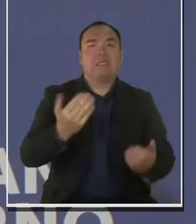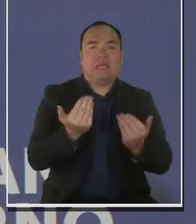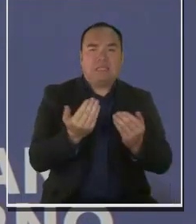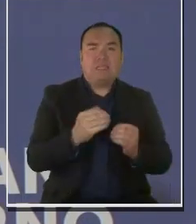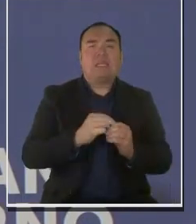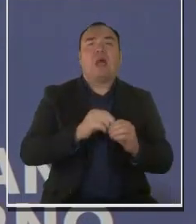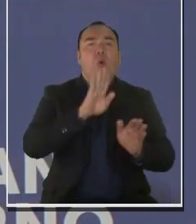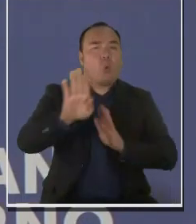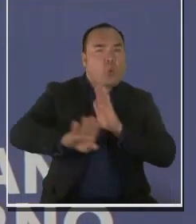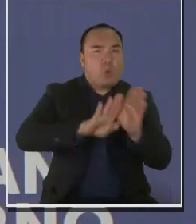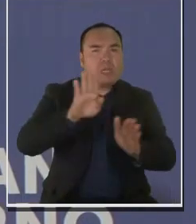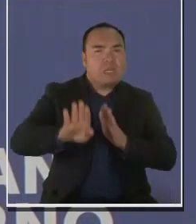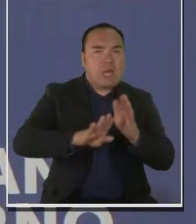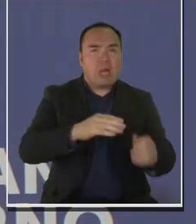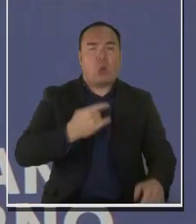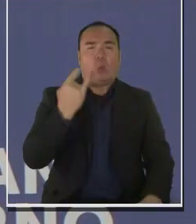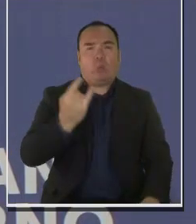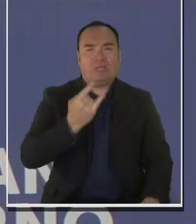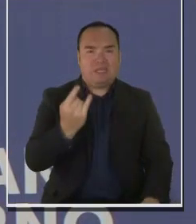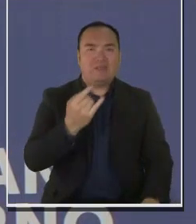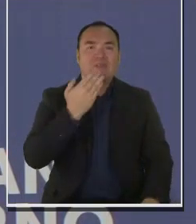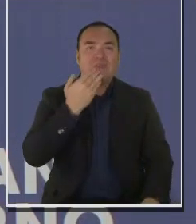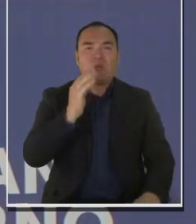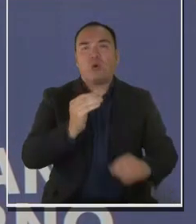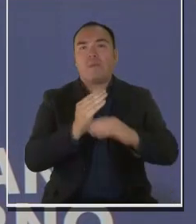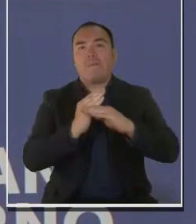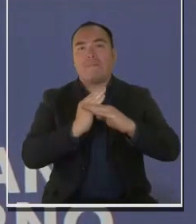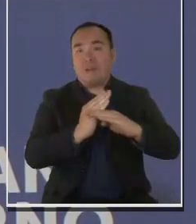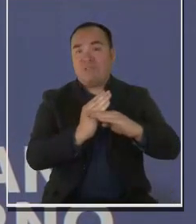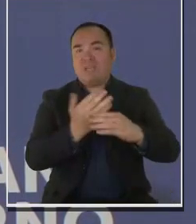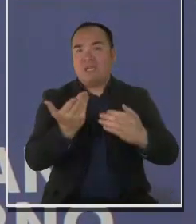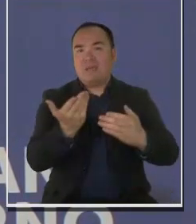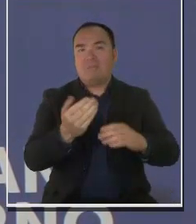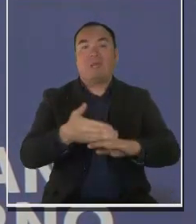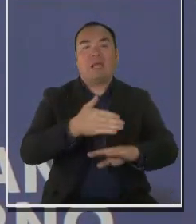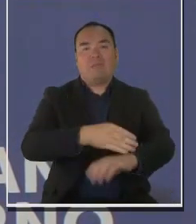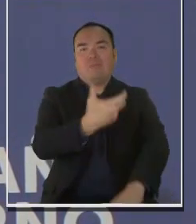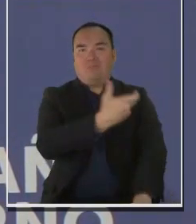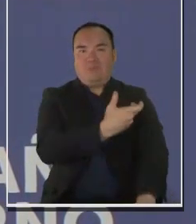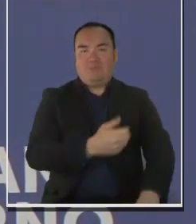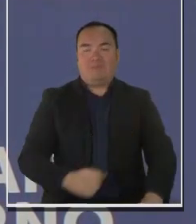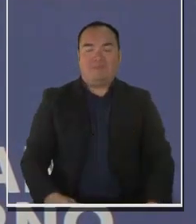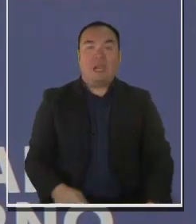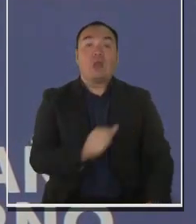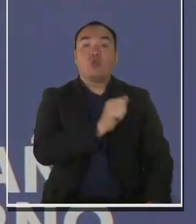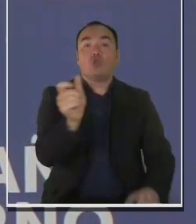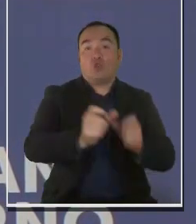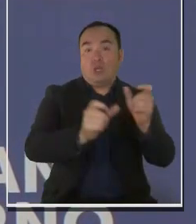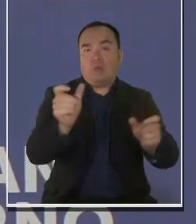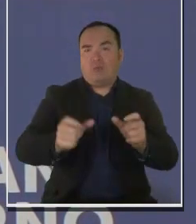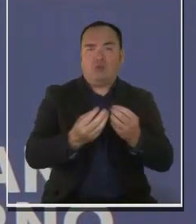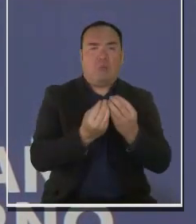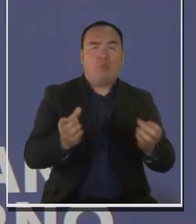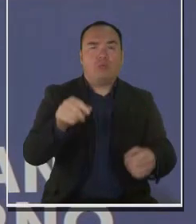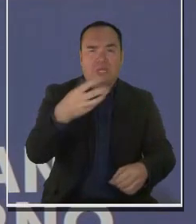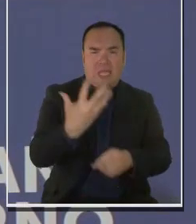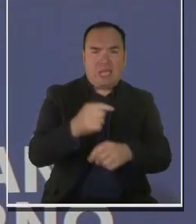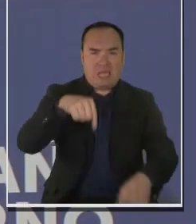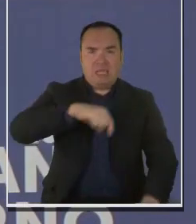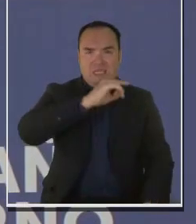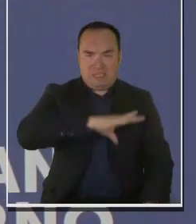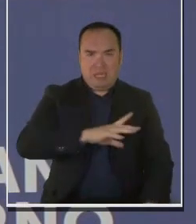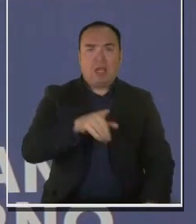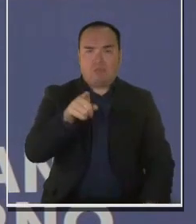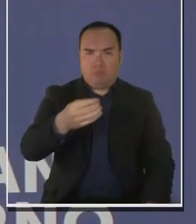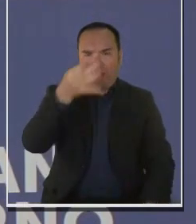fondo es la forma de poder prevenirlo. Por tanto, todas aquellas personas, mucha de nuestra población tiene alguna patología